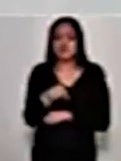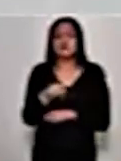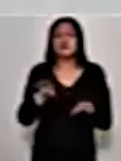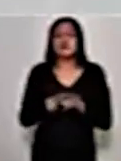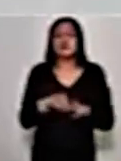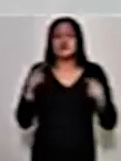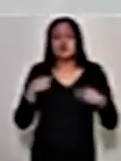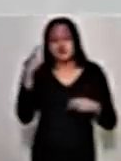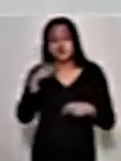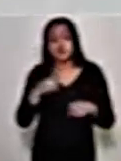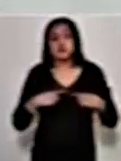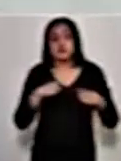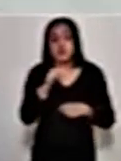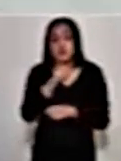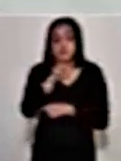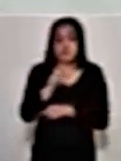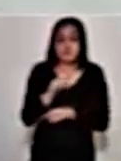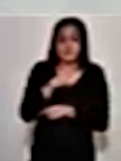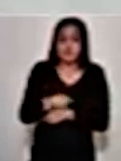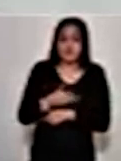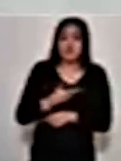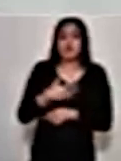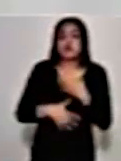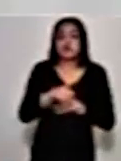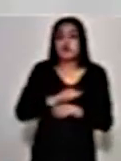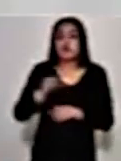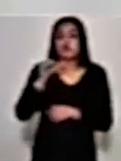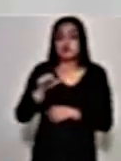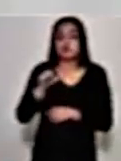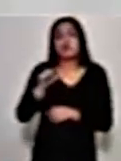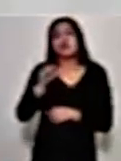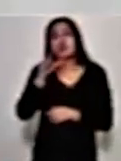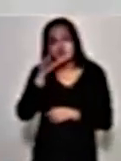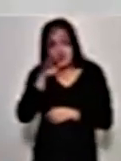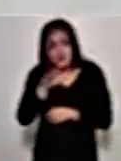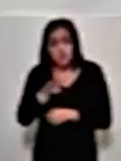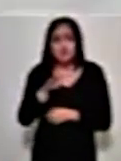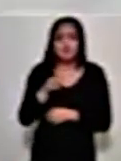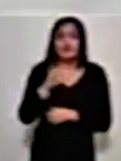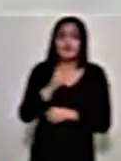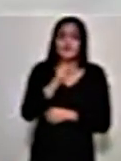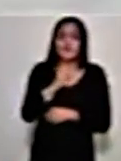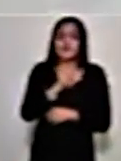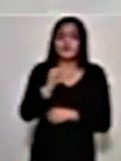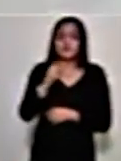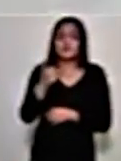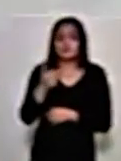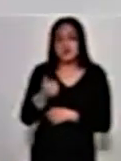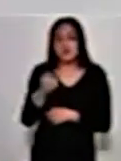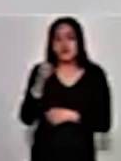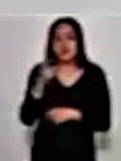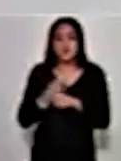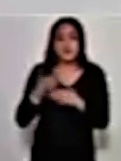que recibieron las primeras dosis de AstraZeneca del 15 al 19 y del 22 al 26 de octubre de